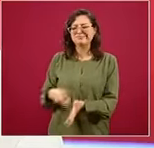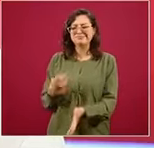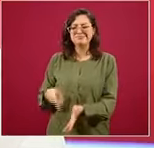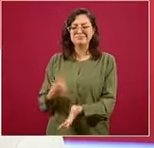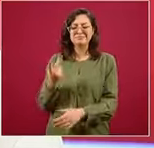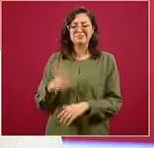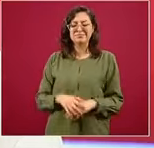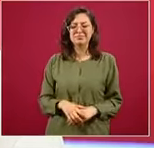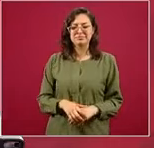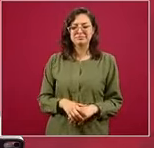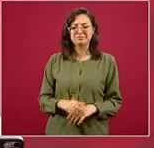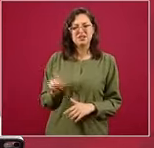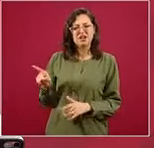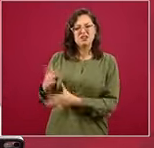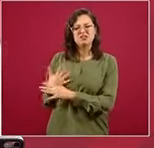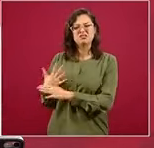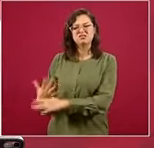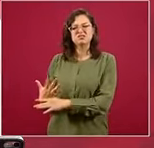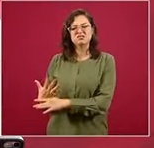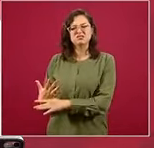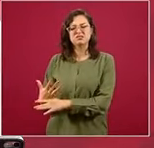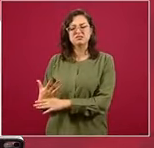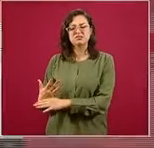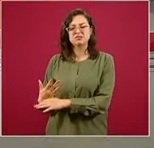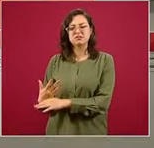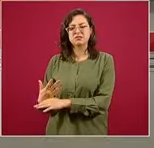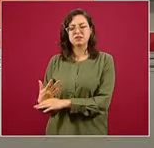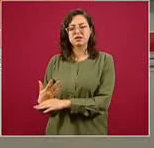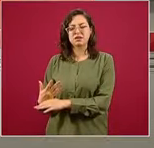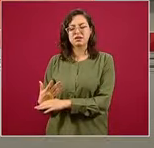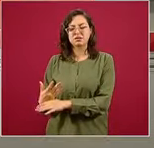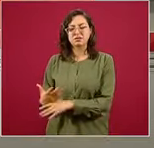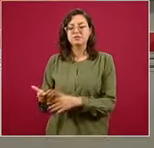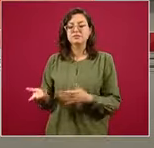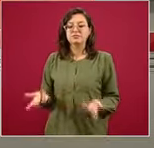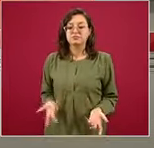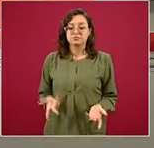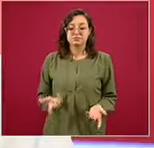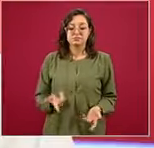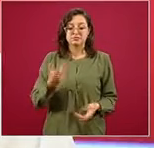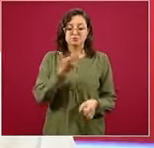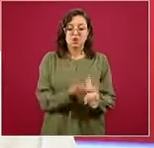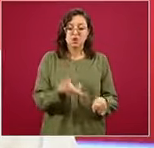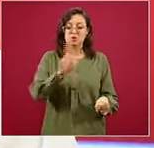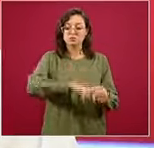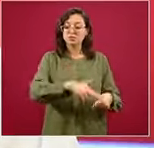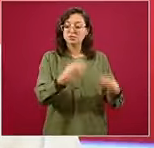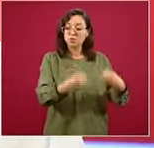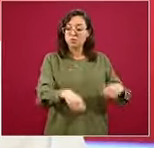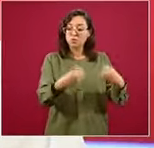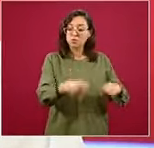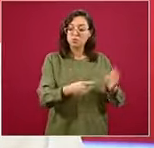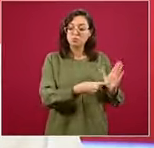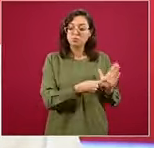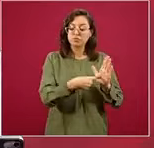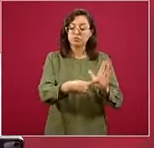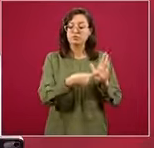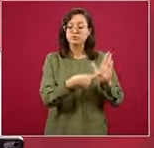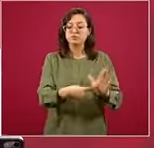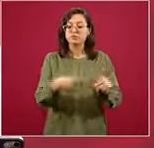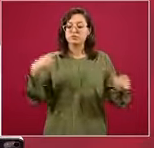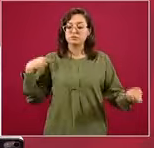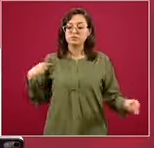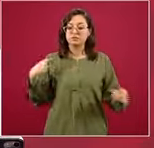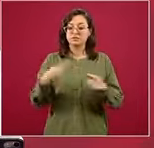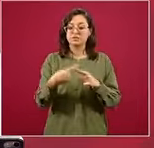¿Y a qué se refería el gobernador? Esto que hemos estado presentando de la ocupación hospitalaria, durante toda la semana